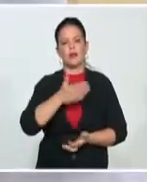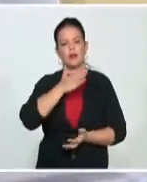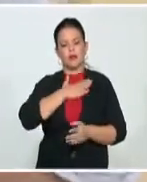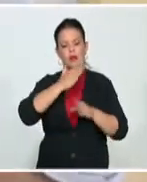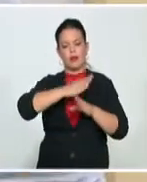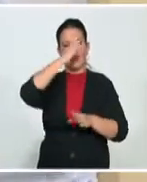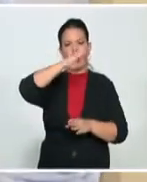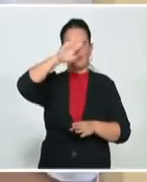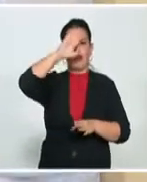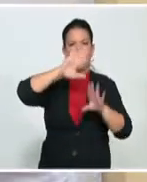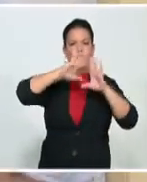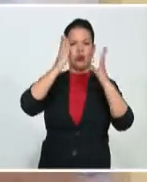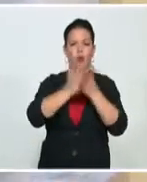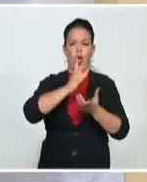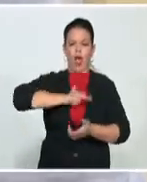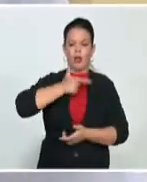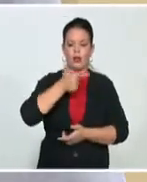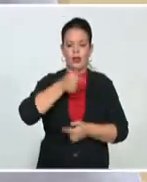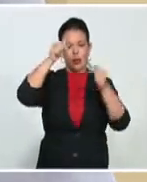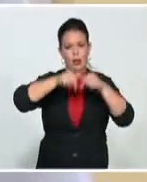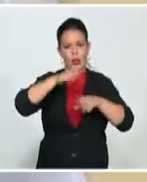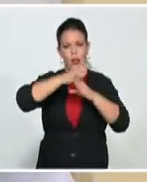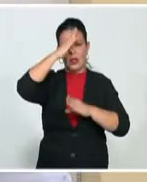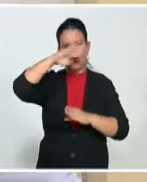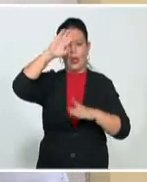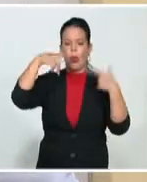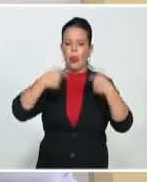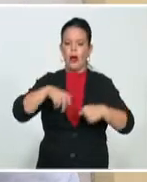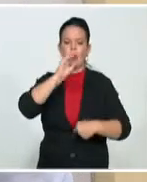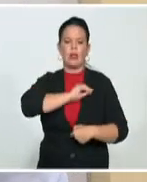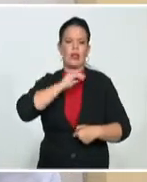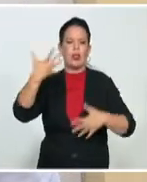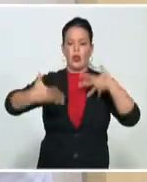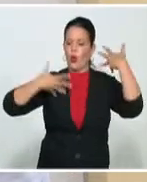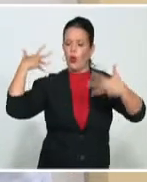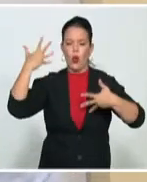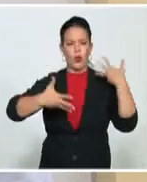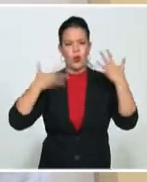esta provincia deben sentirse orgullosos.